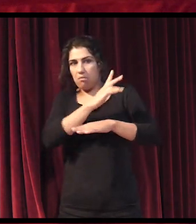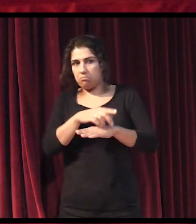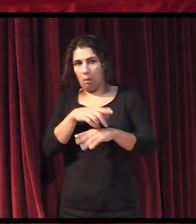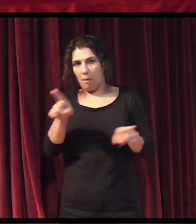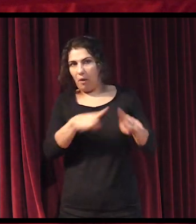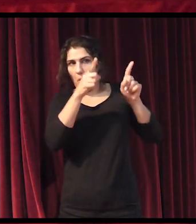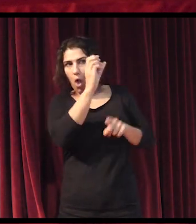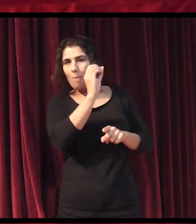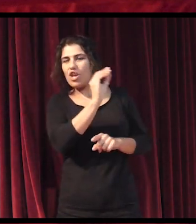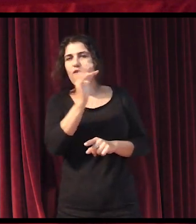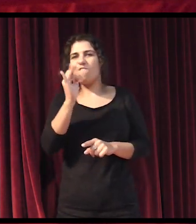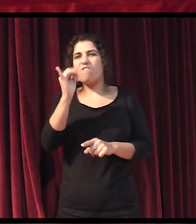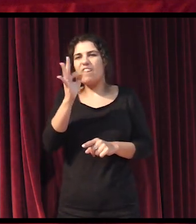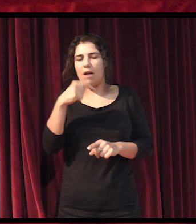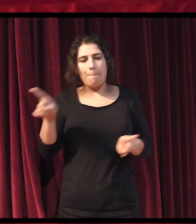la opinión de la FIFA?